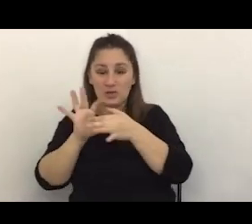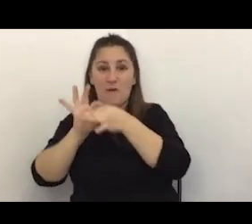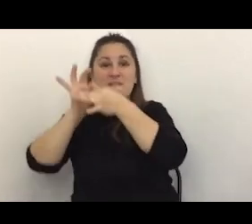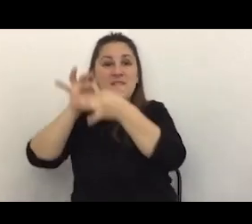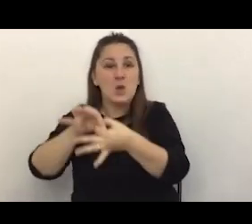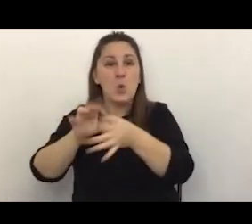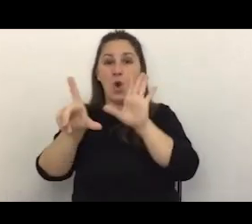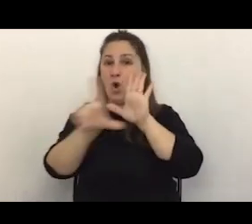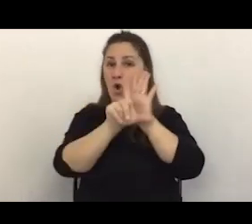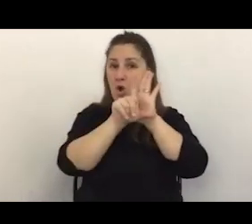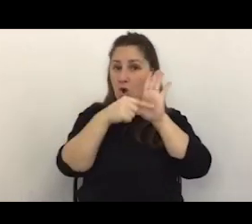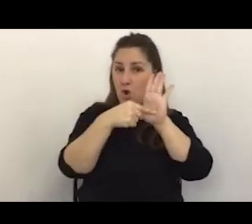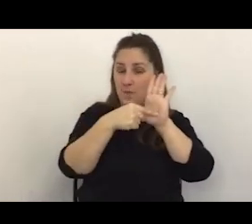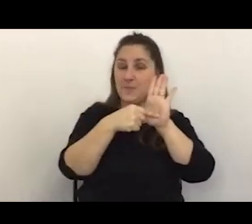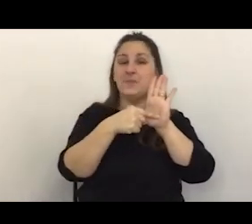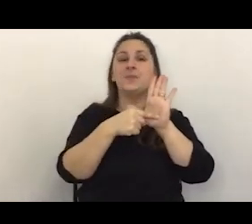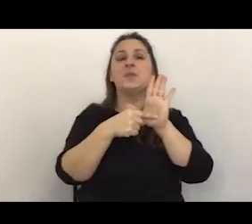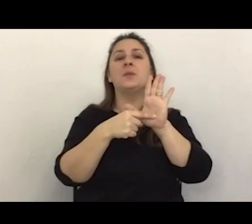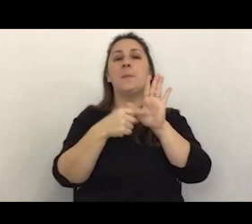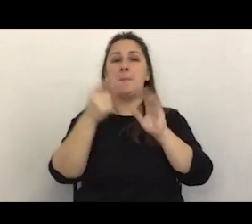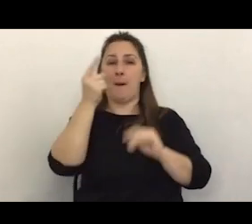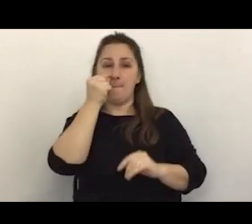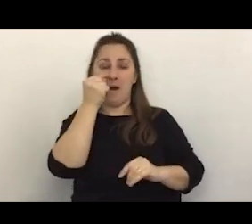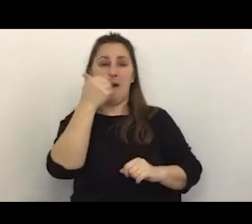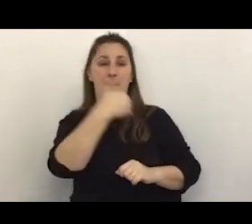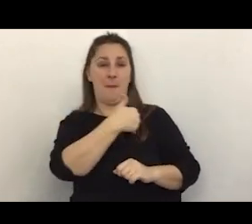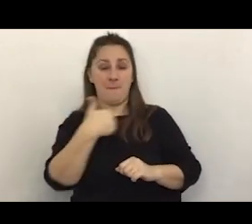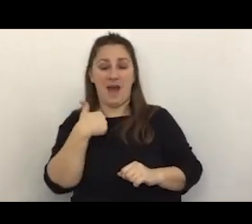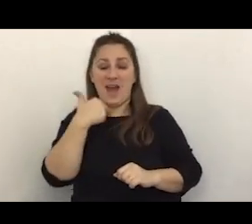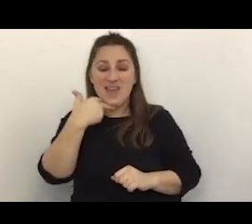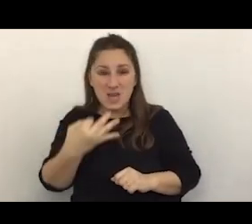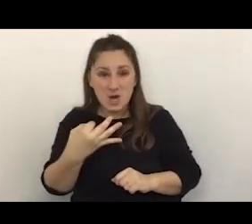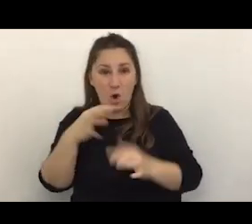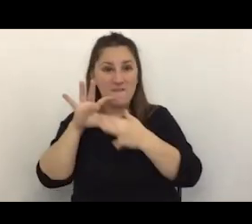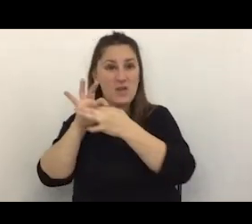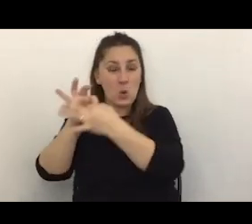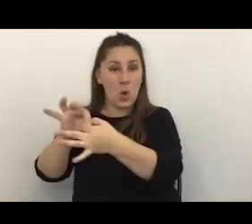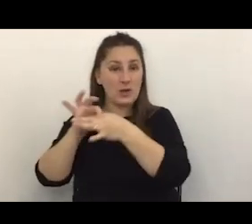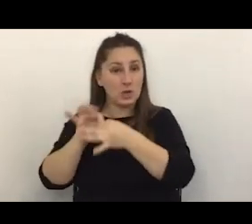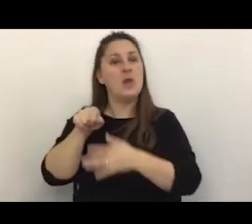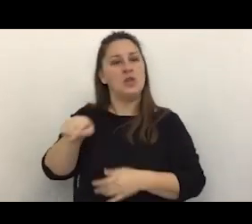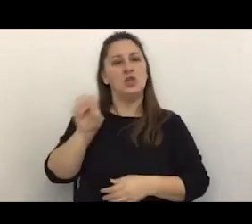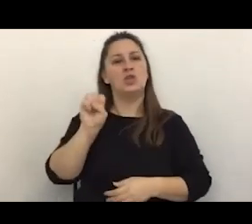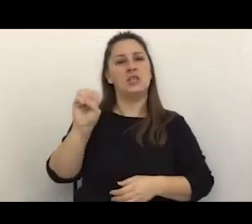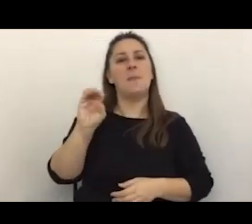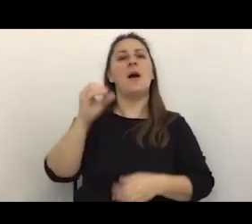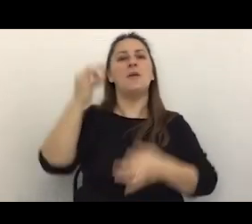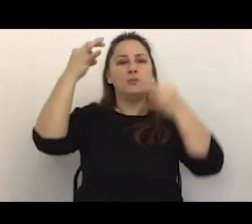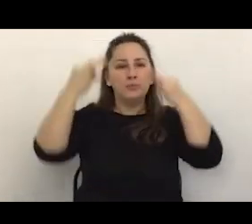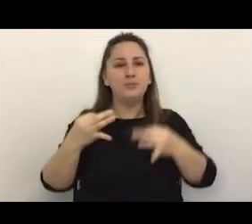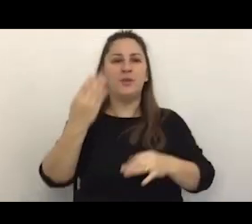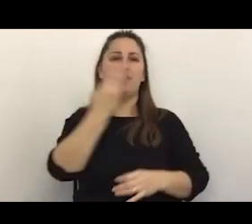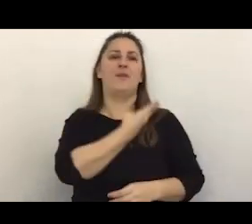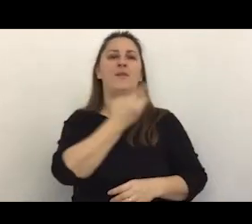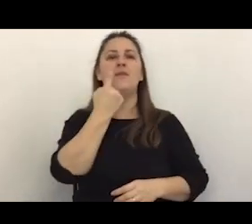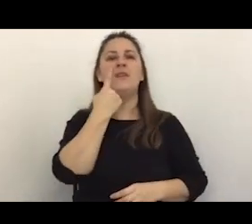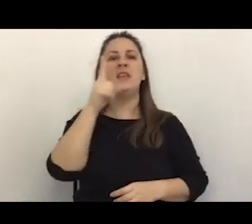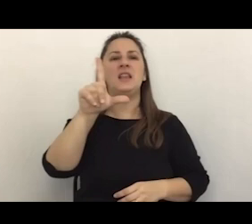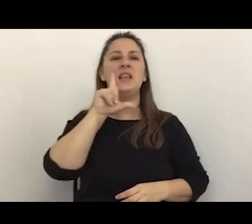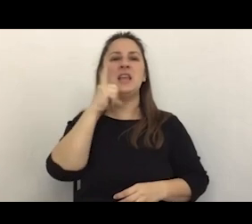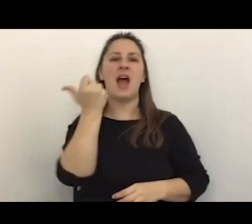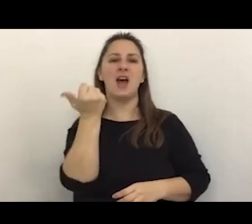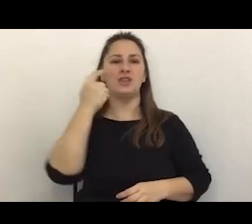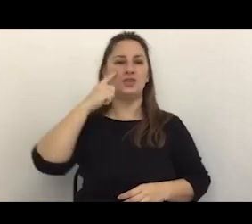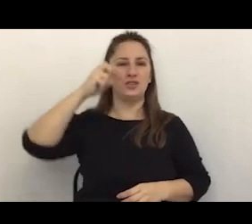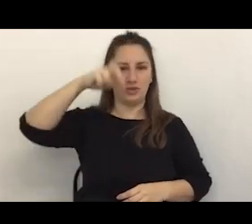jurídica entre progenitores e hijos es lo que llamamos jurídicamente filiación, que